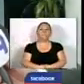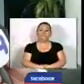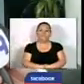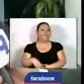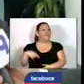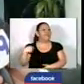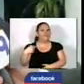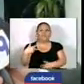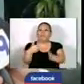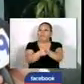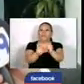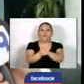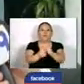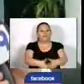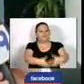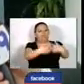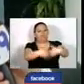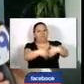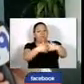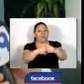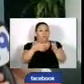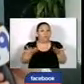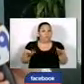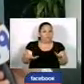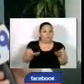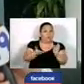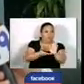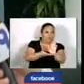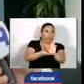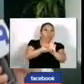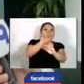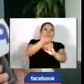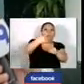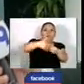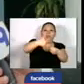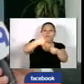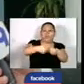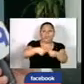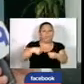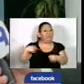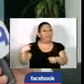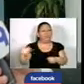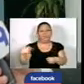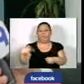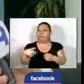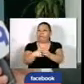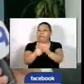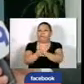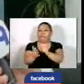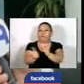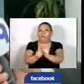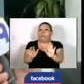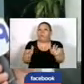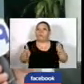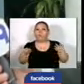a los costos de las empresas, es decir, cuando hemos tenido alzas en años anteriores, hemos podido determinar que hay un